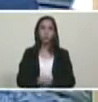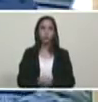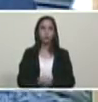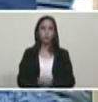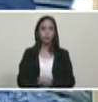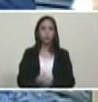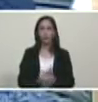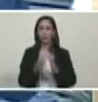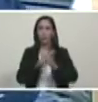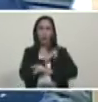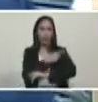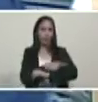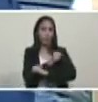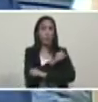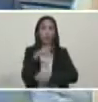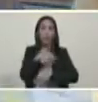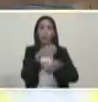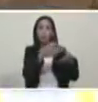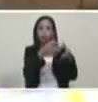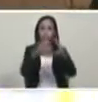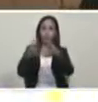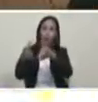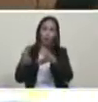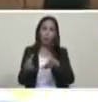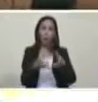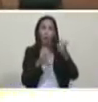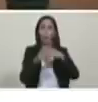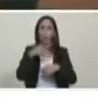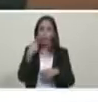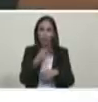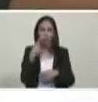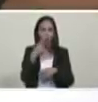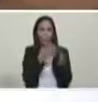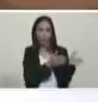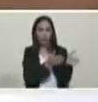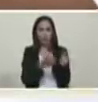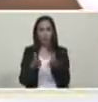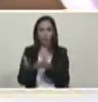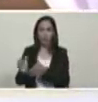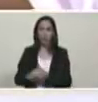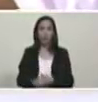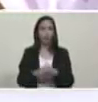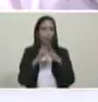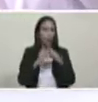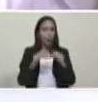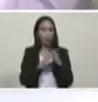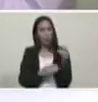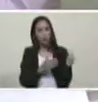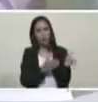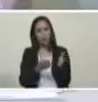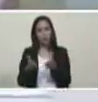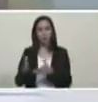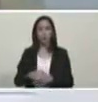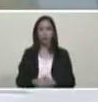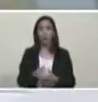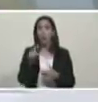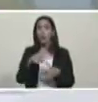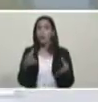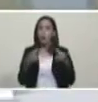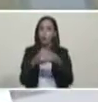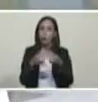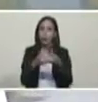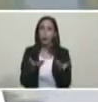la fuerza de los tupamaros en las bases, su capacidad de movilización del Partido Comunista de